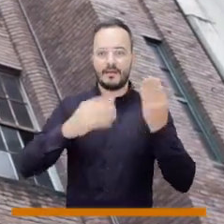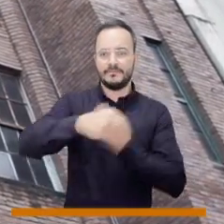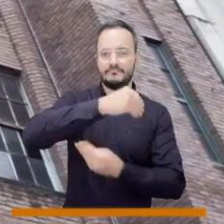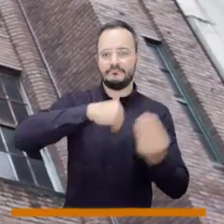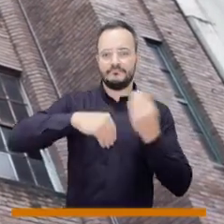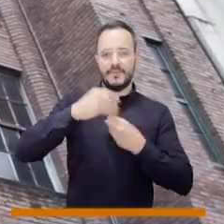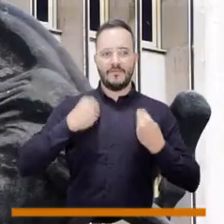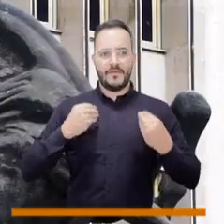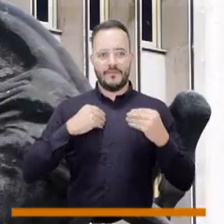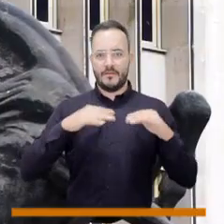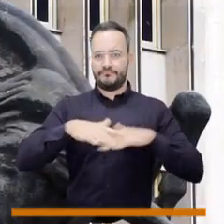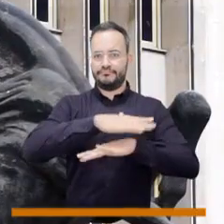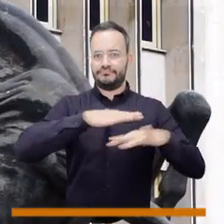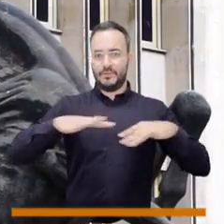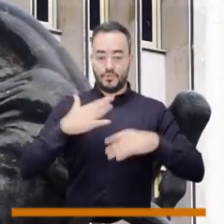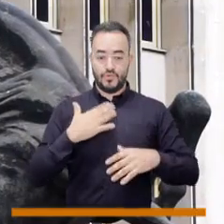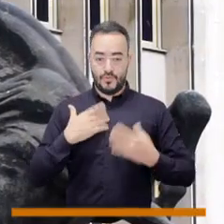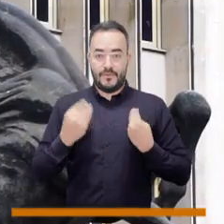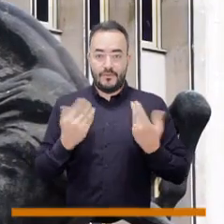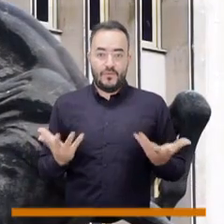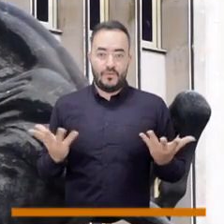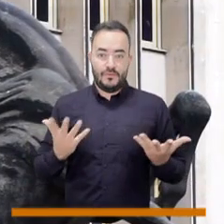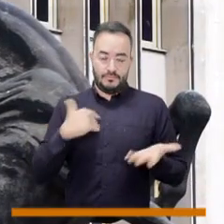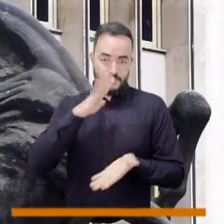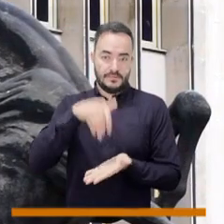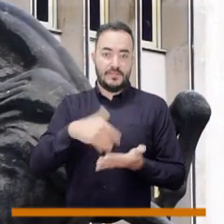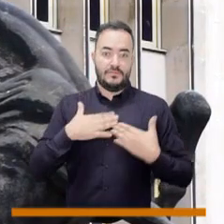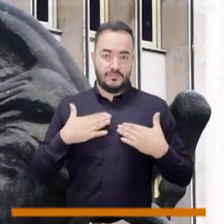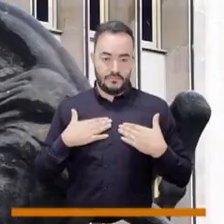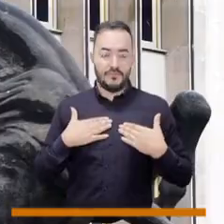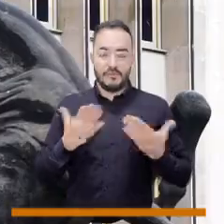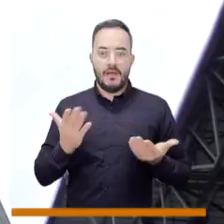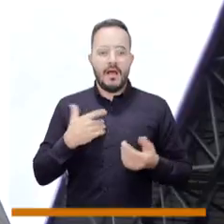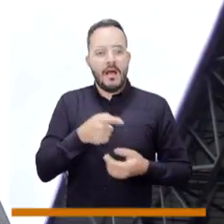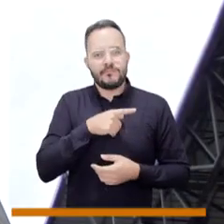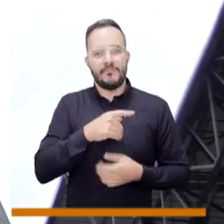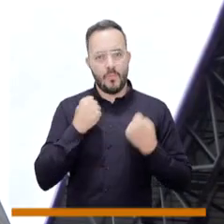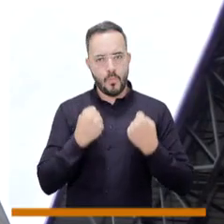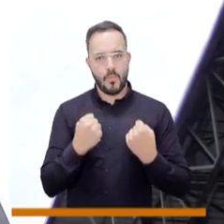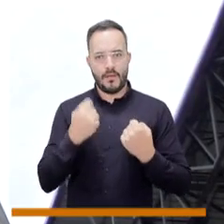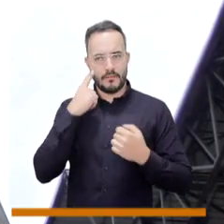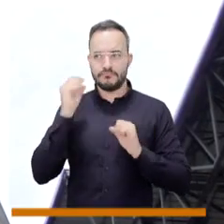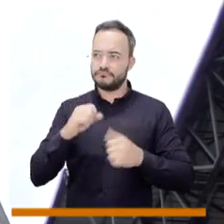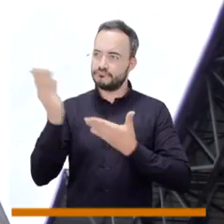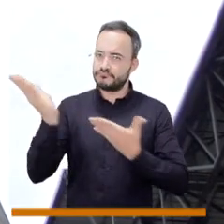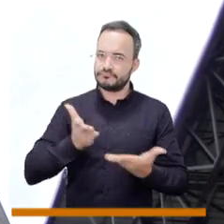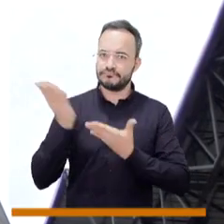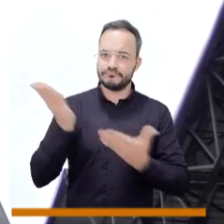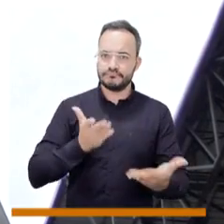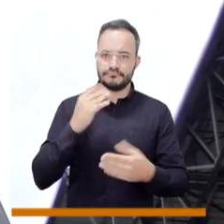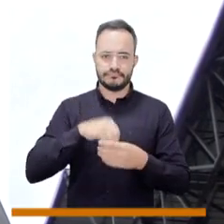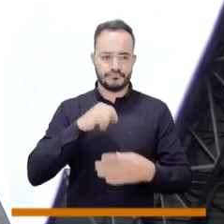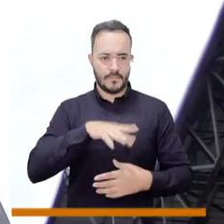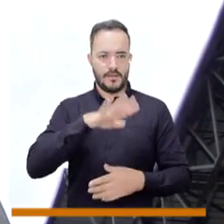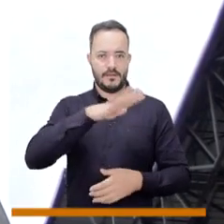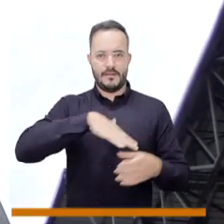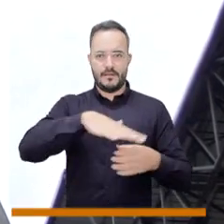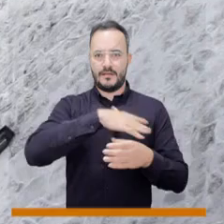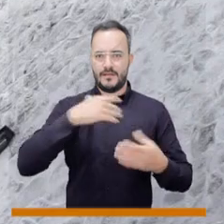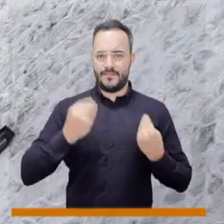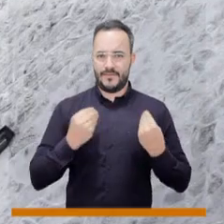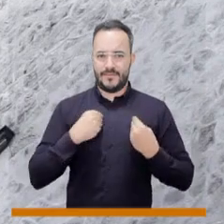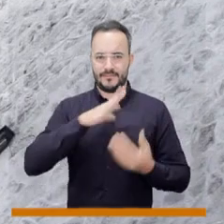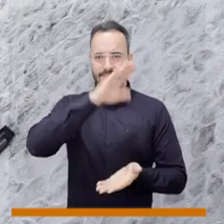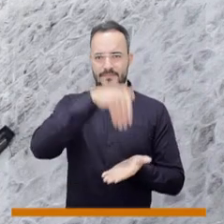sostenible allí. Yo vivo actualmente en el centro y creo que el centro tiene mucho potencial para que la gente se vaya a vivir al centro. Esto generaría un círculo